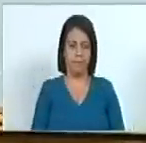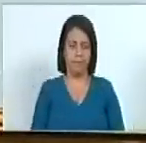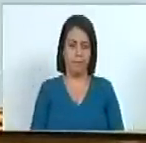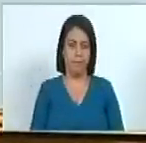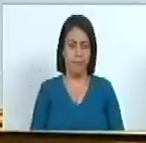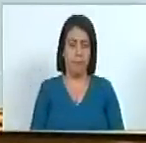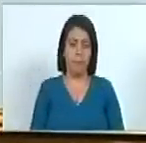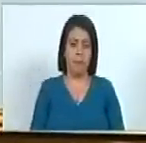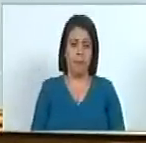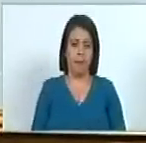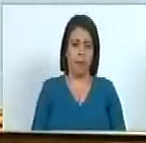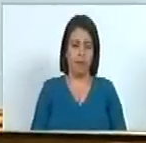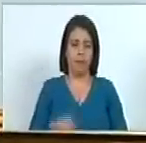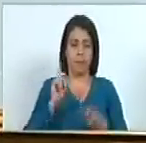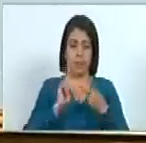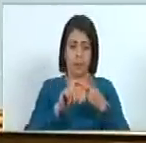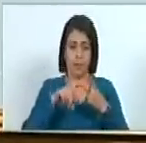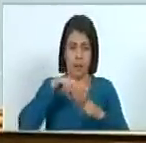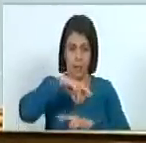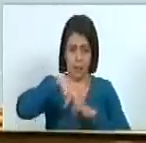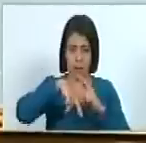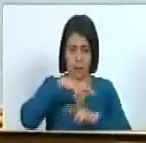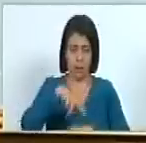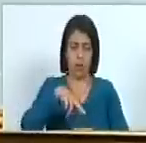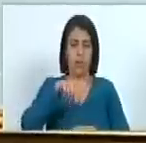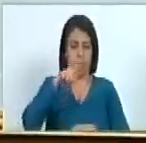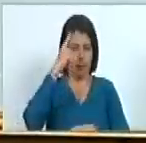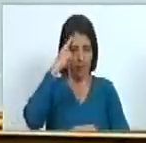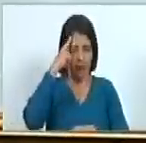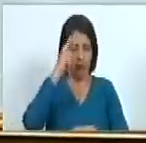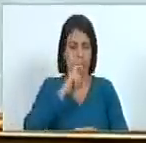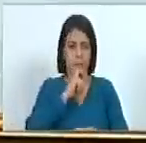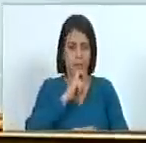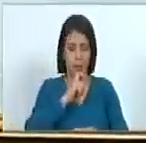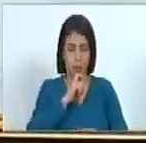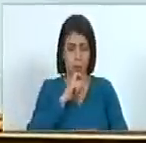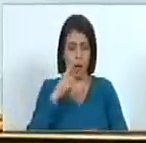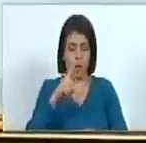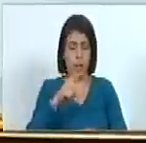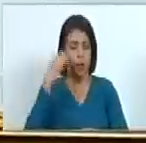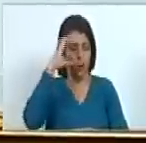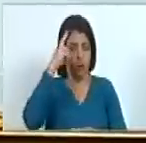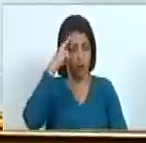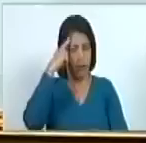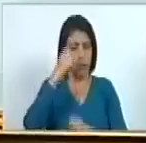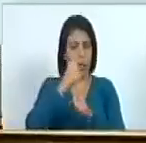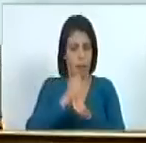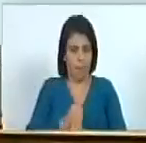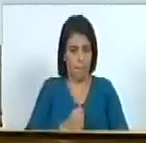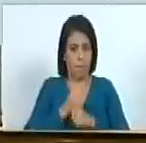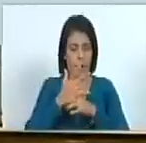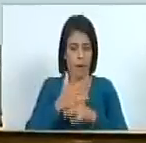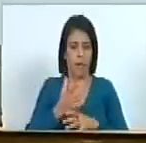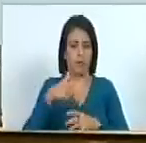En segundo lugar, la revolución no niega las dificultades. Tenemos conciencia de que las aspiraciones de nuestro pueblo son